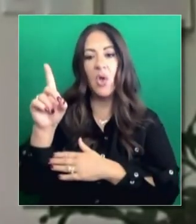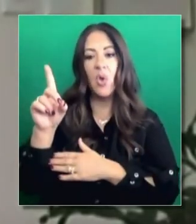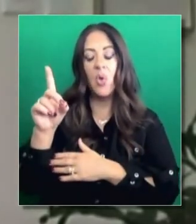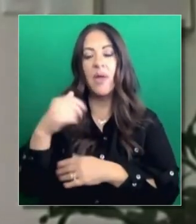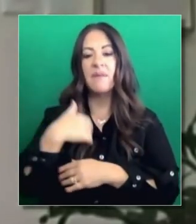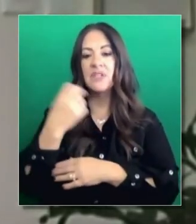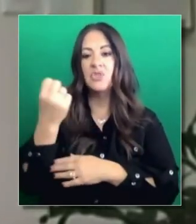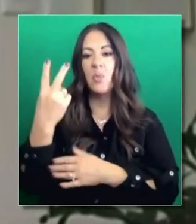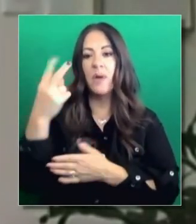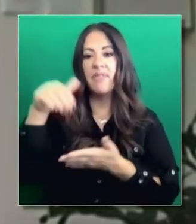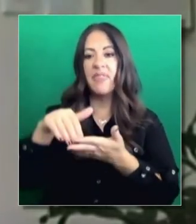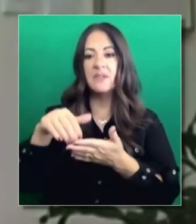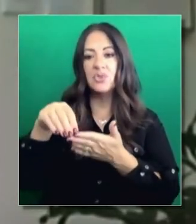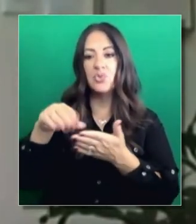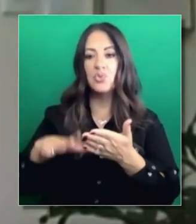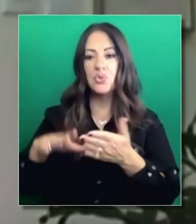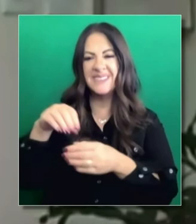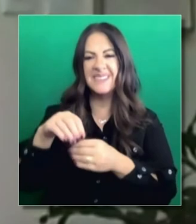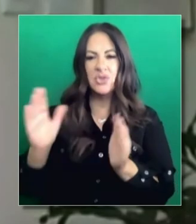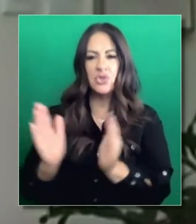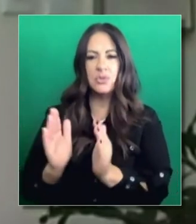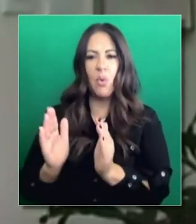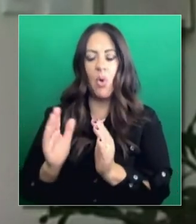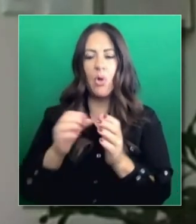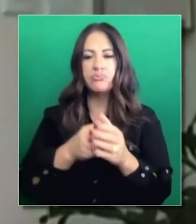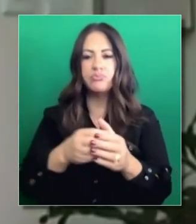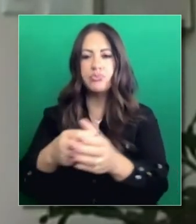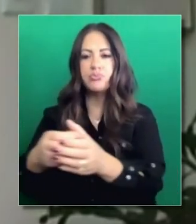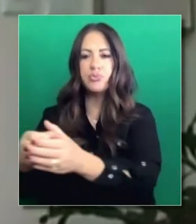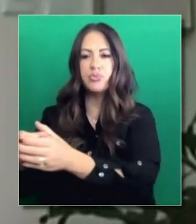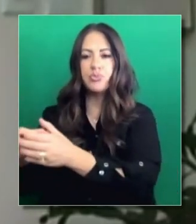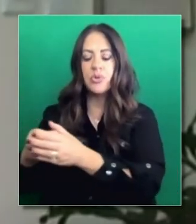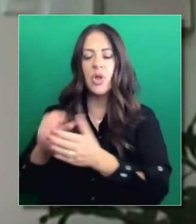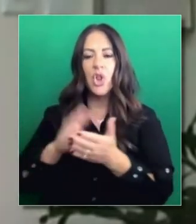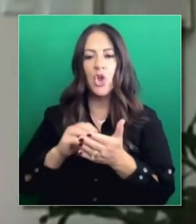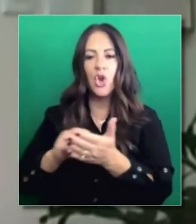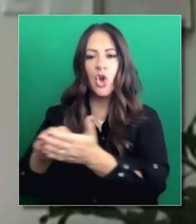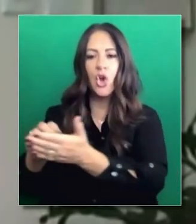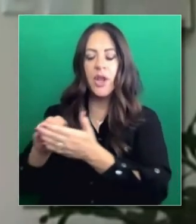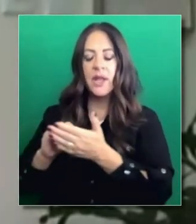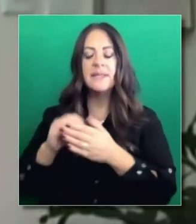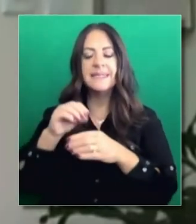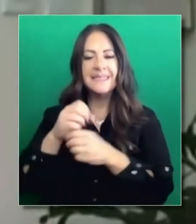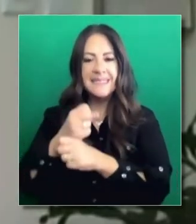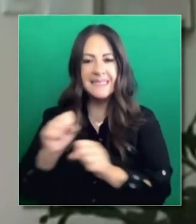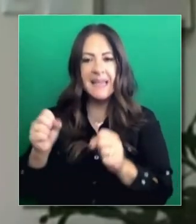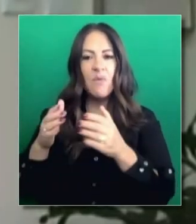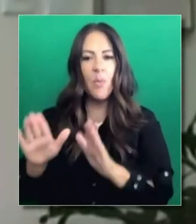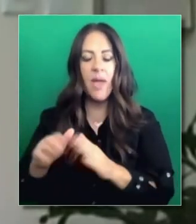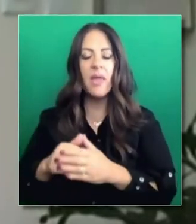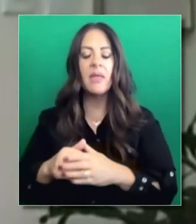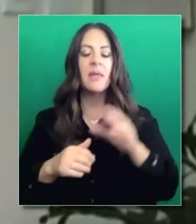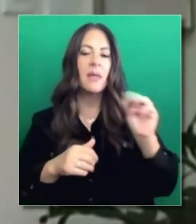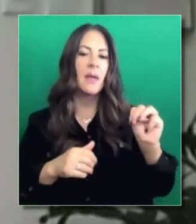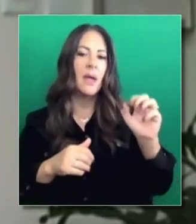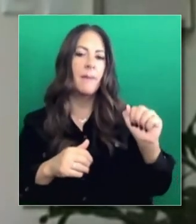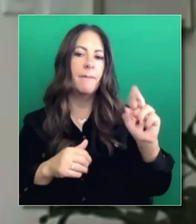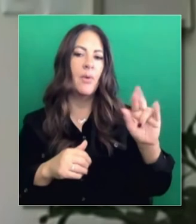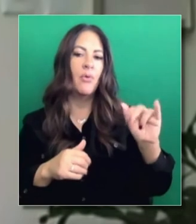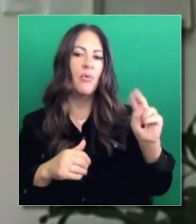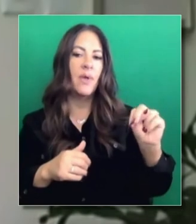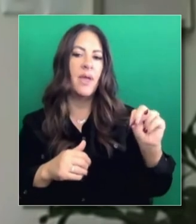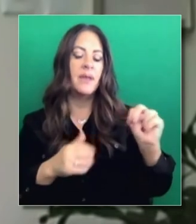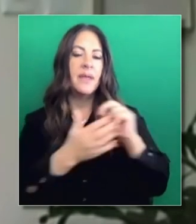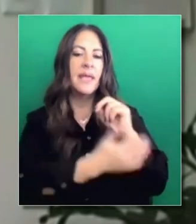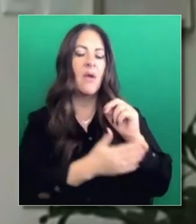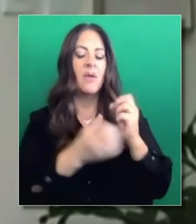índices muy elevados. 12,000 estudiantes están en sus cohortes de instrucción